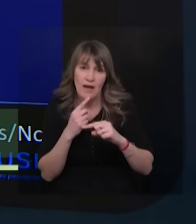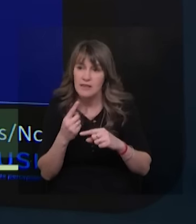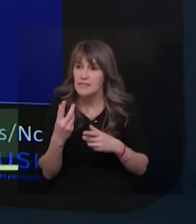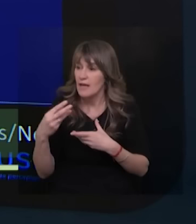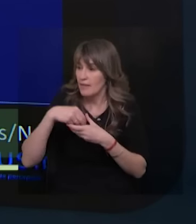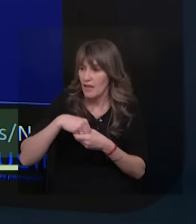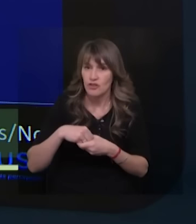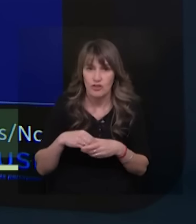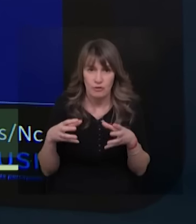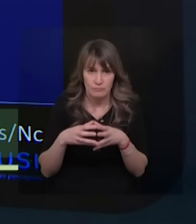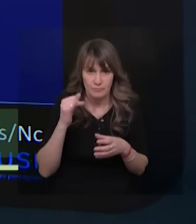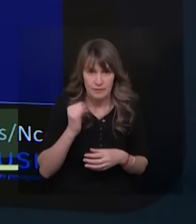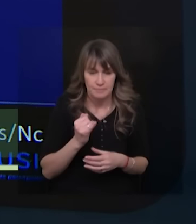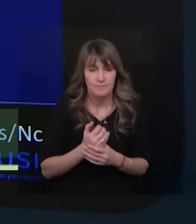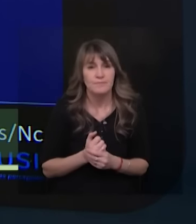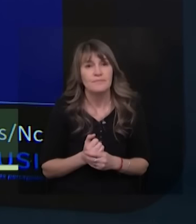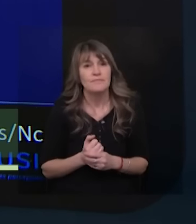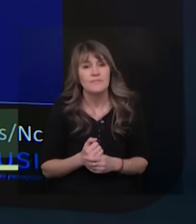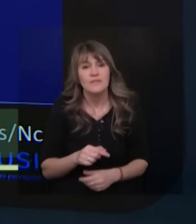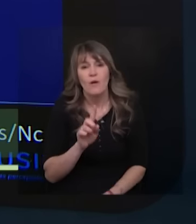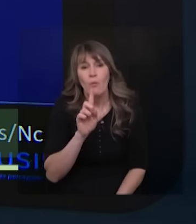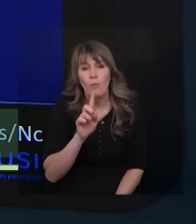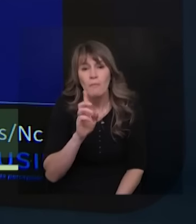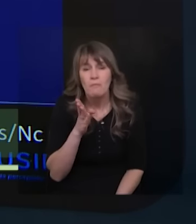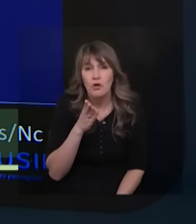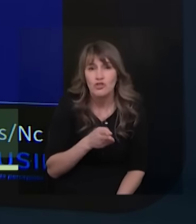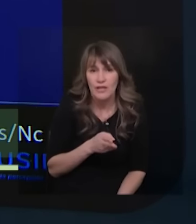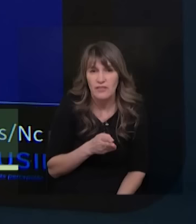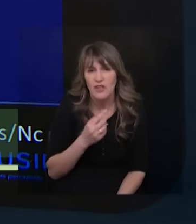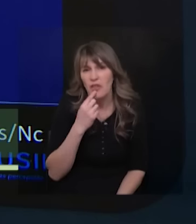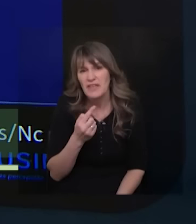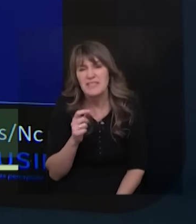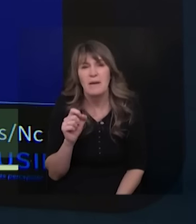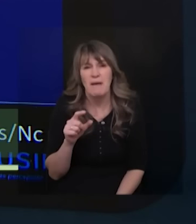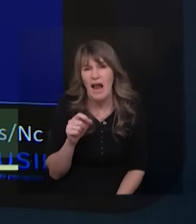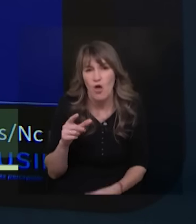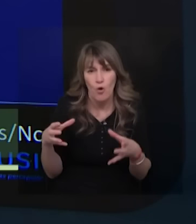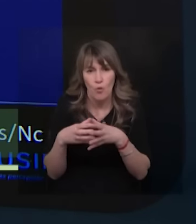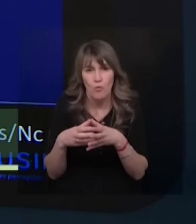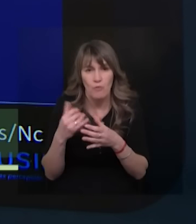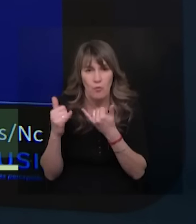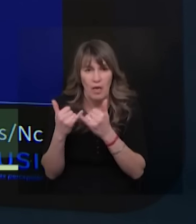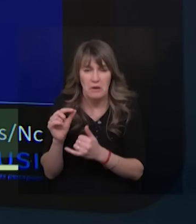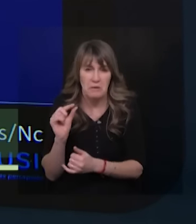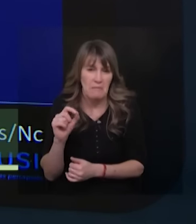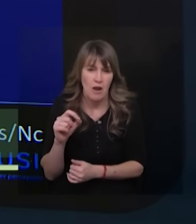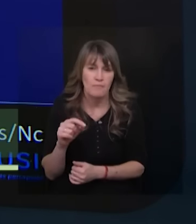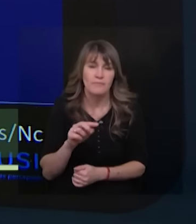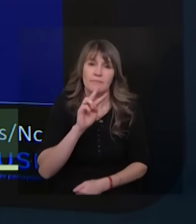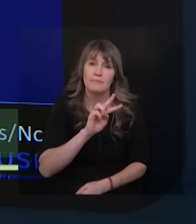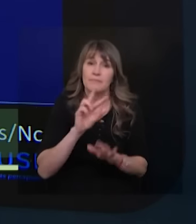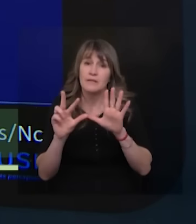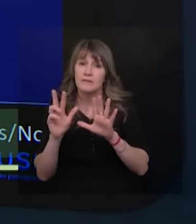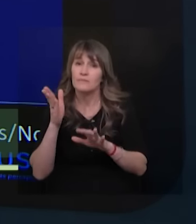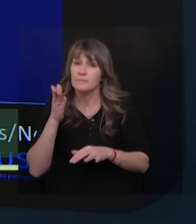este plantel vemos que solo un 1% entiende que es un plantel mal Ajá Y tenemos este un 2% de personas